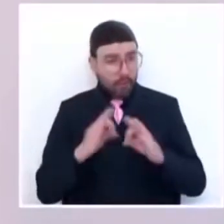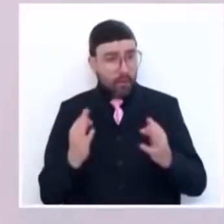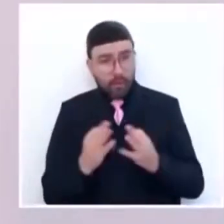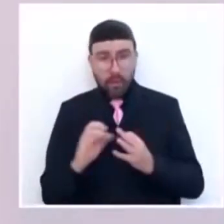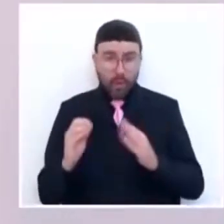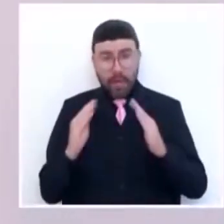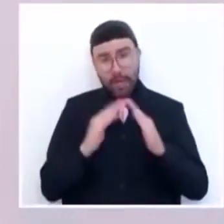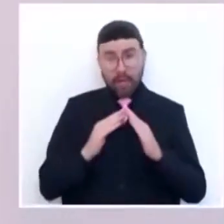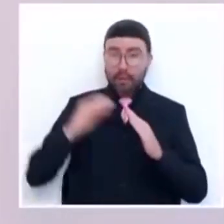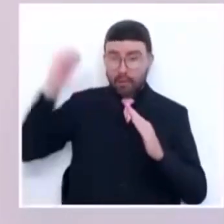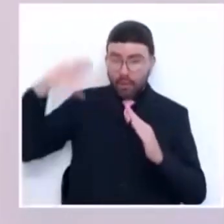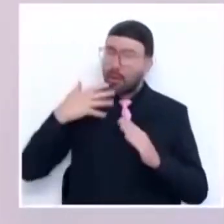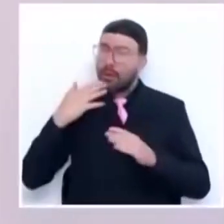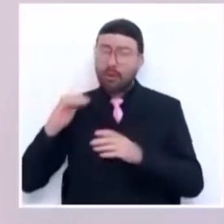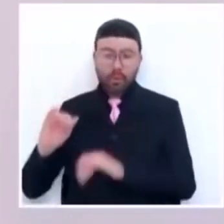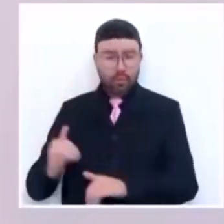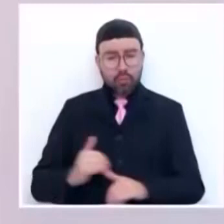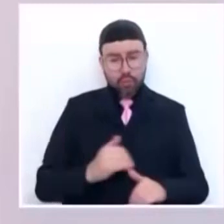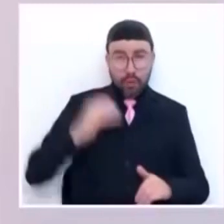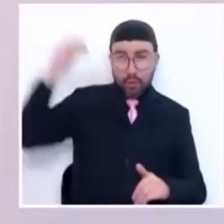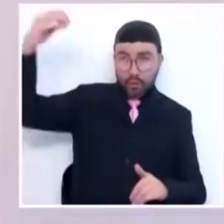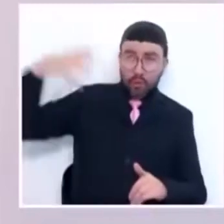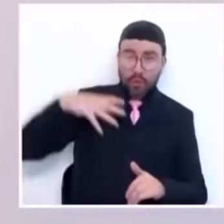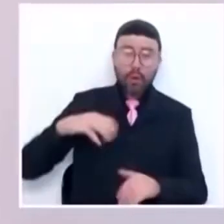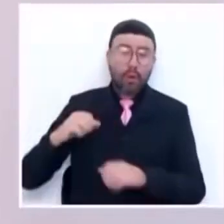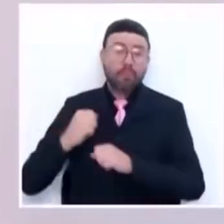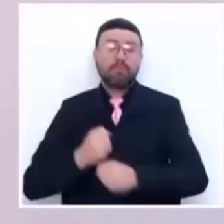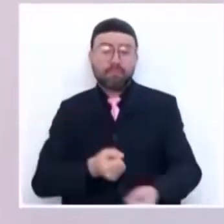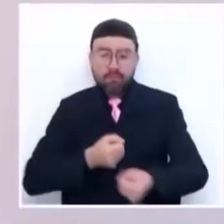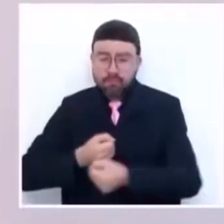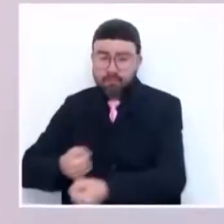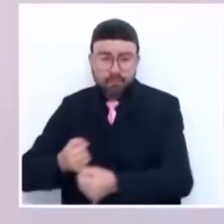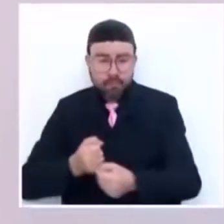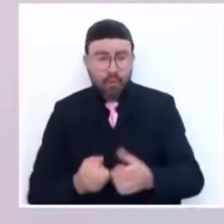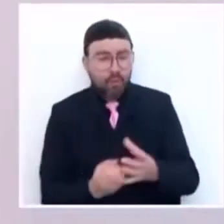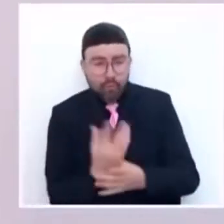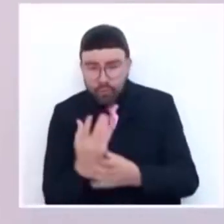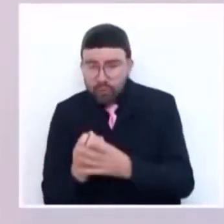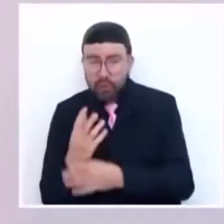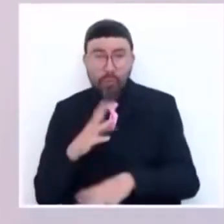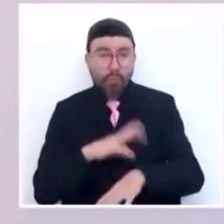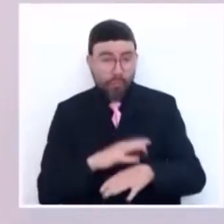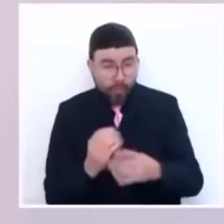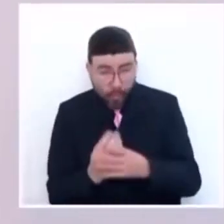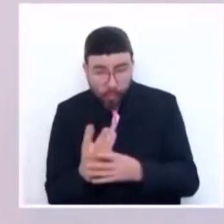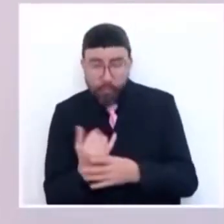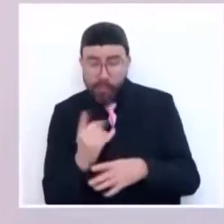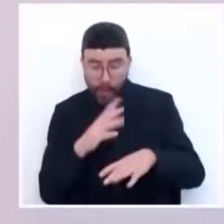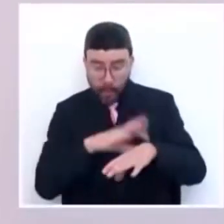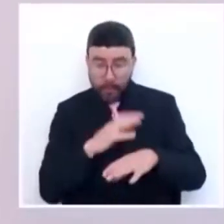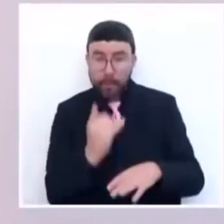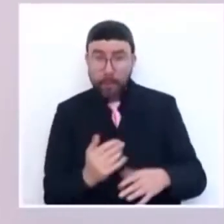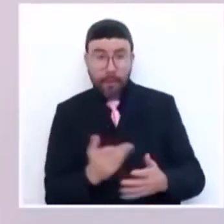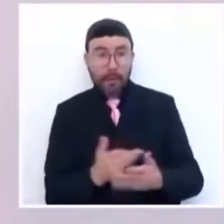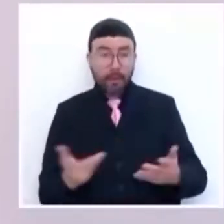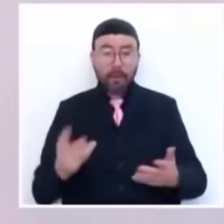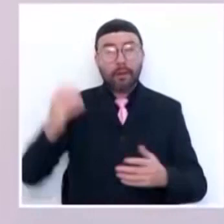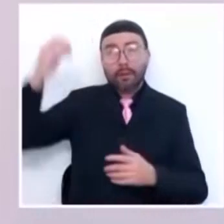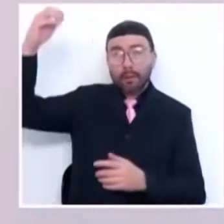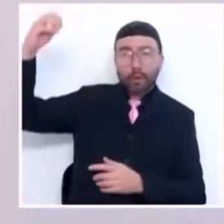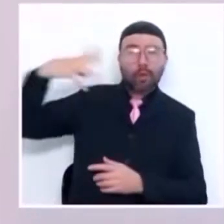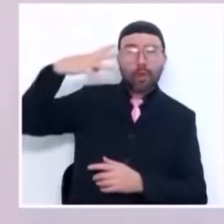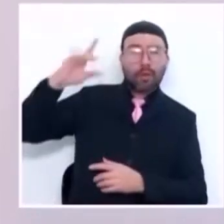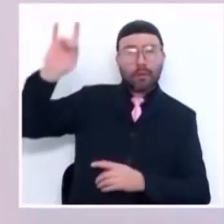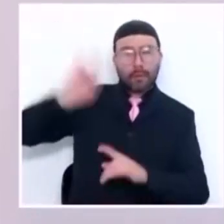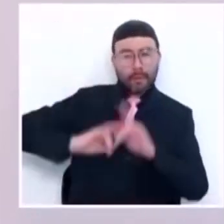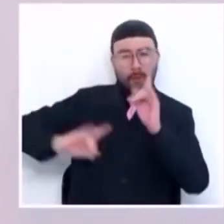casa, barriendo, lavando el patio, cultivando las plantas medicinales. Allí nosotros podemos recibir esa radiación